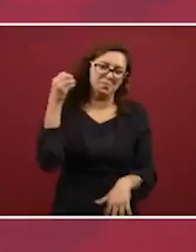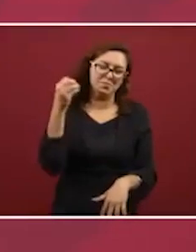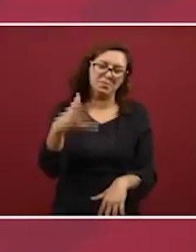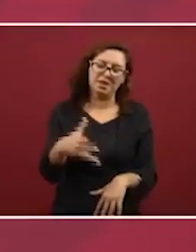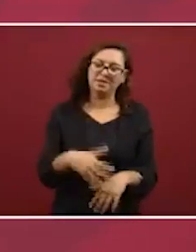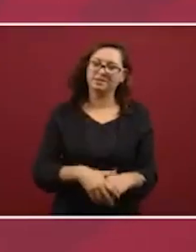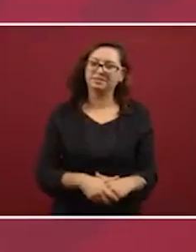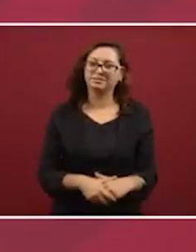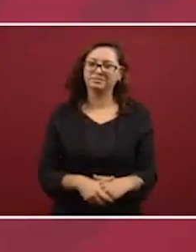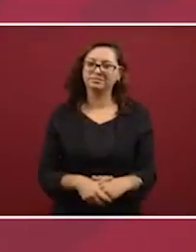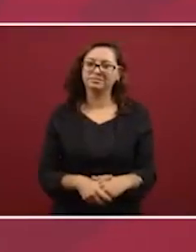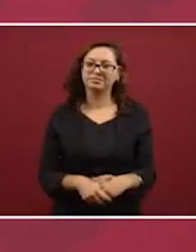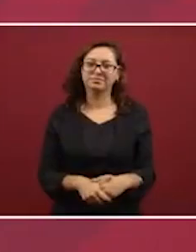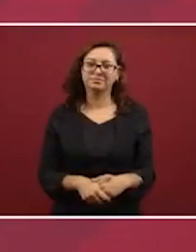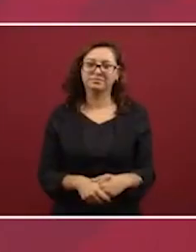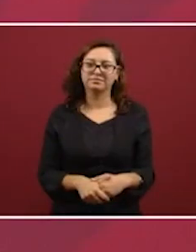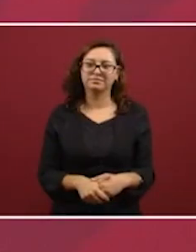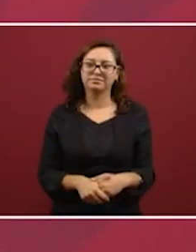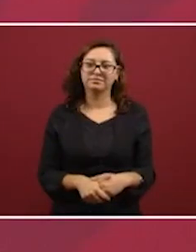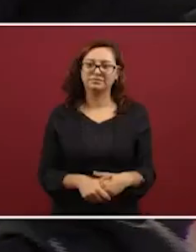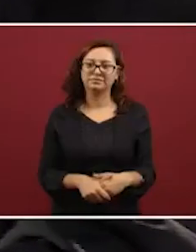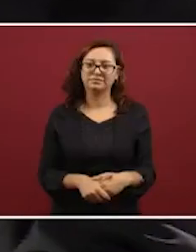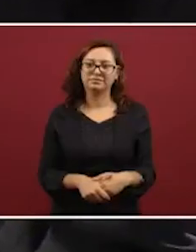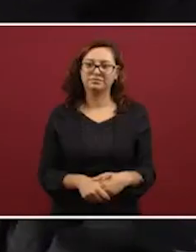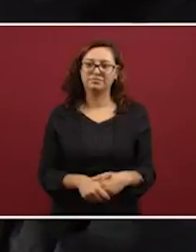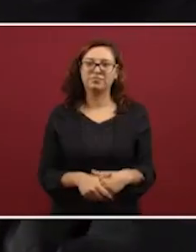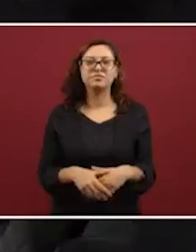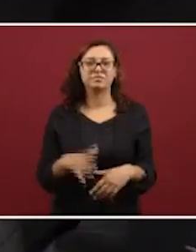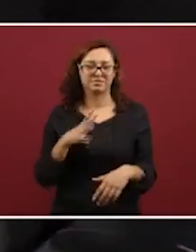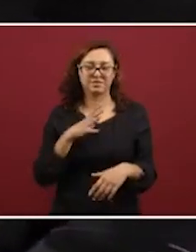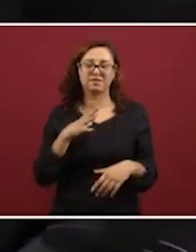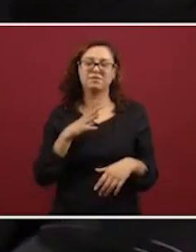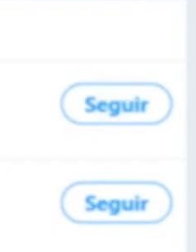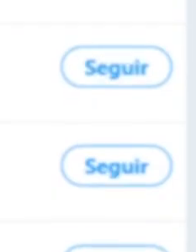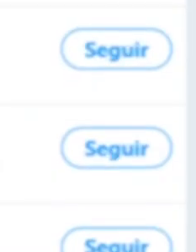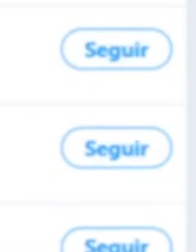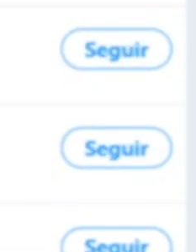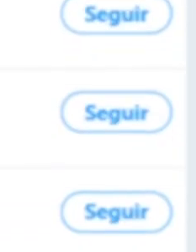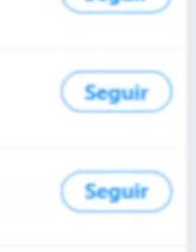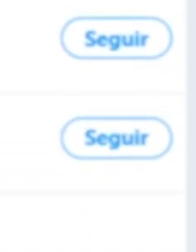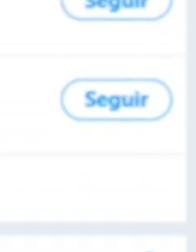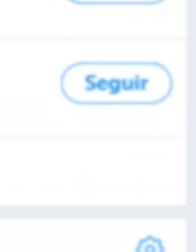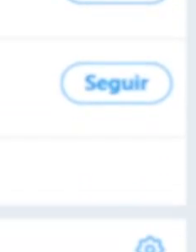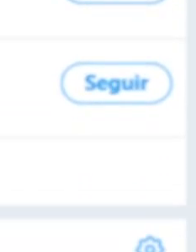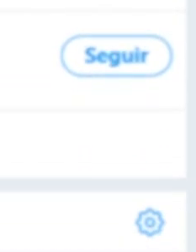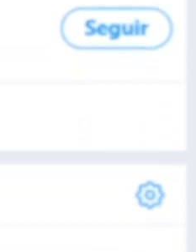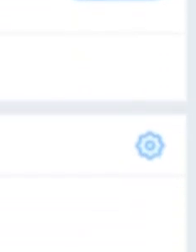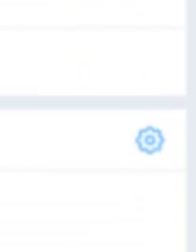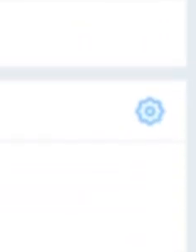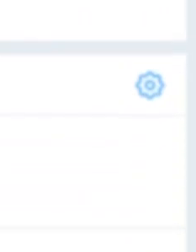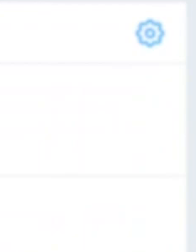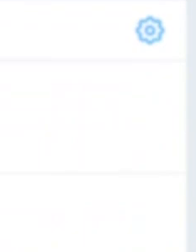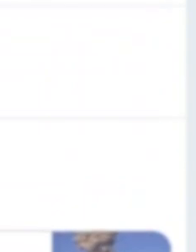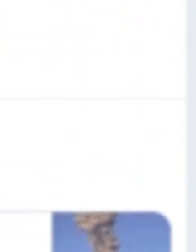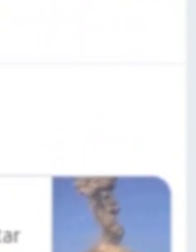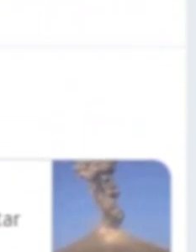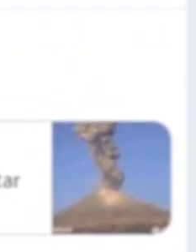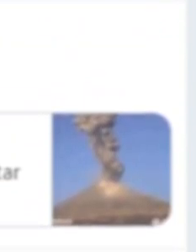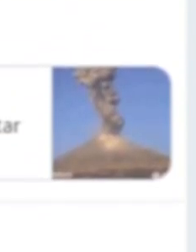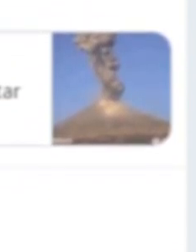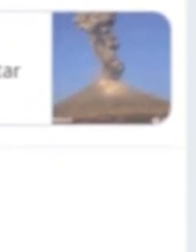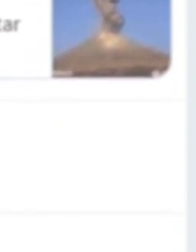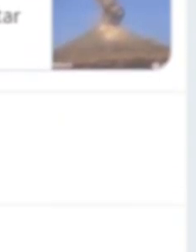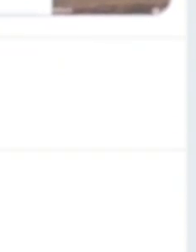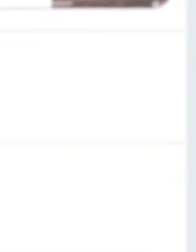y hasta bailongo soy alineadas y te invito a que nos sigas en